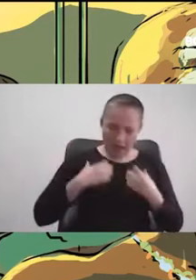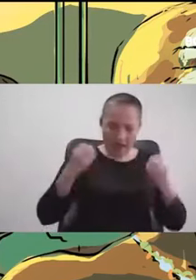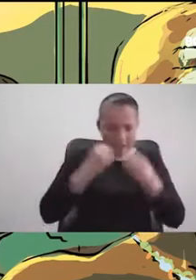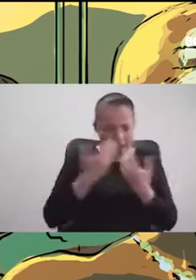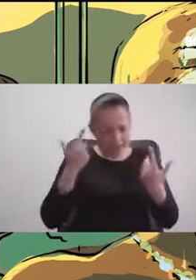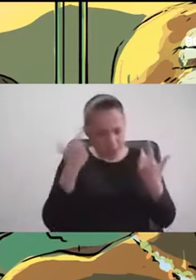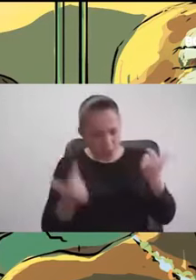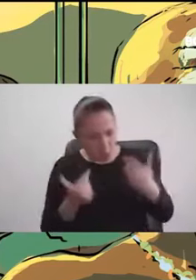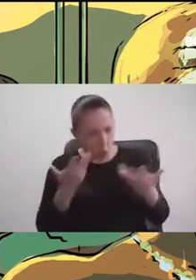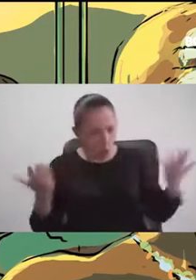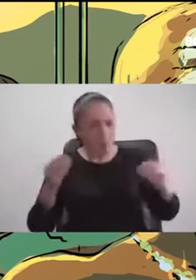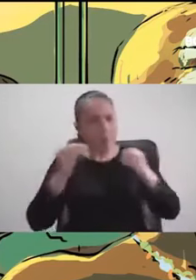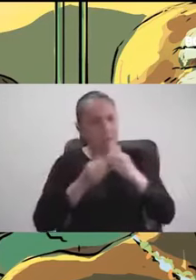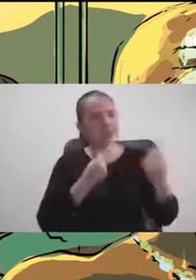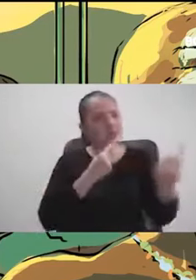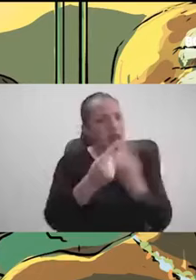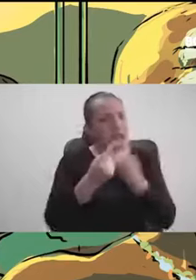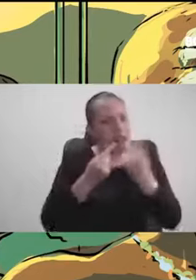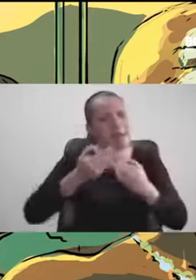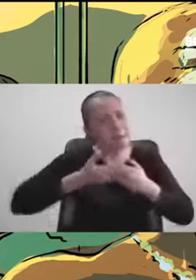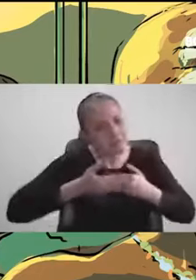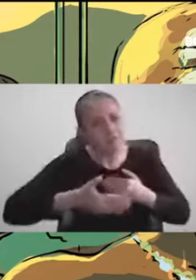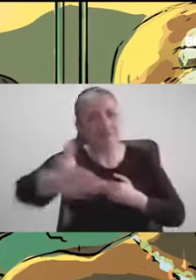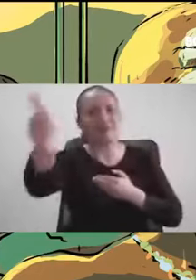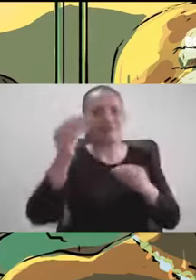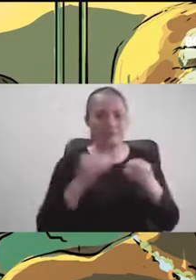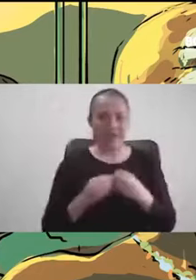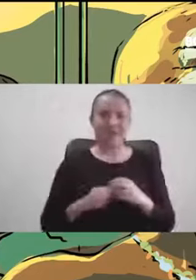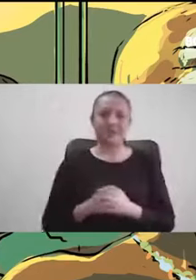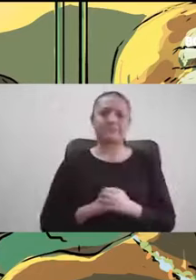diálogos. Bienvenido.